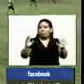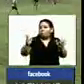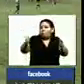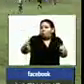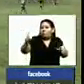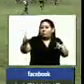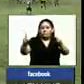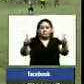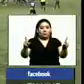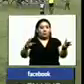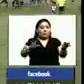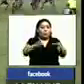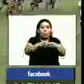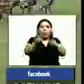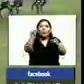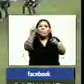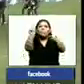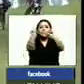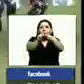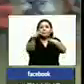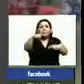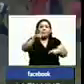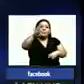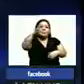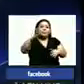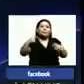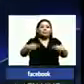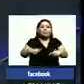más y ambos equipos quedaron con un punto en la fecha 5